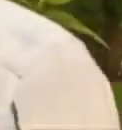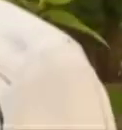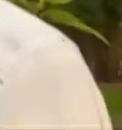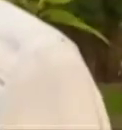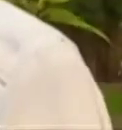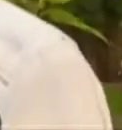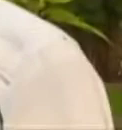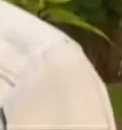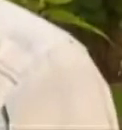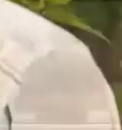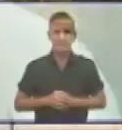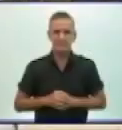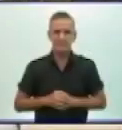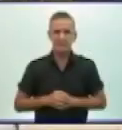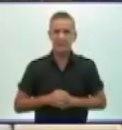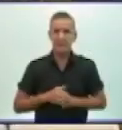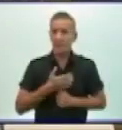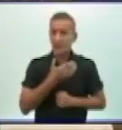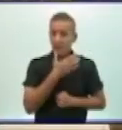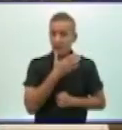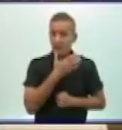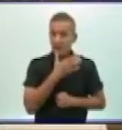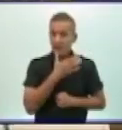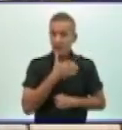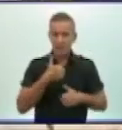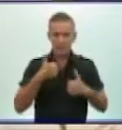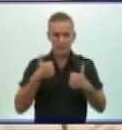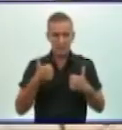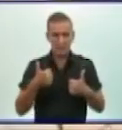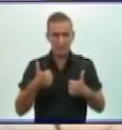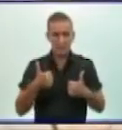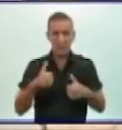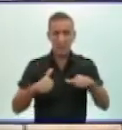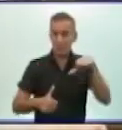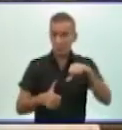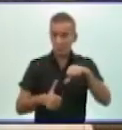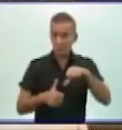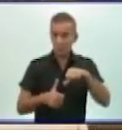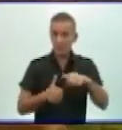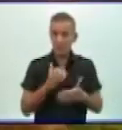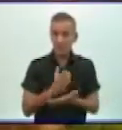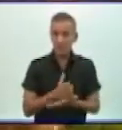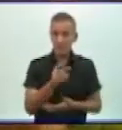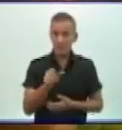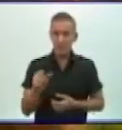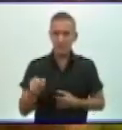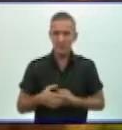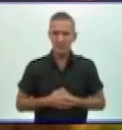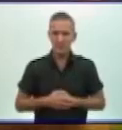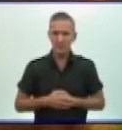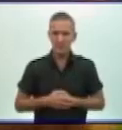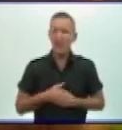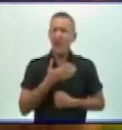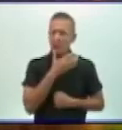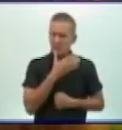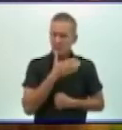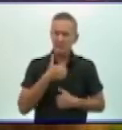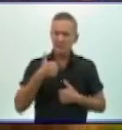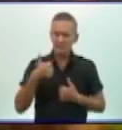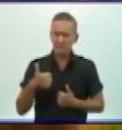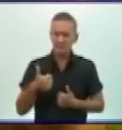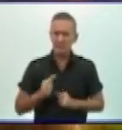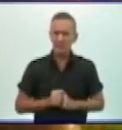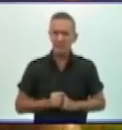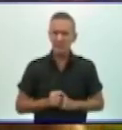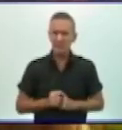Bueno, pues a mí me ha parecido excelente el comienzo que han tenido los estudiantes, pero bueno, a usted no sé qué le ha parecido. A mí me parece muy bien, sobre todo porque han